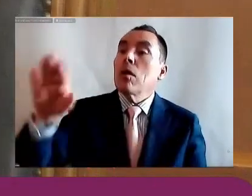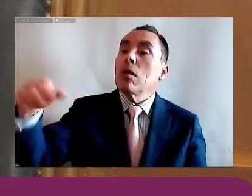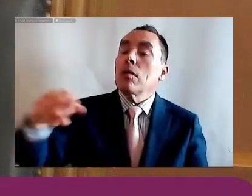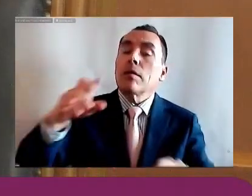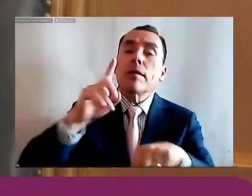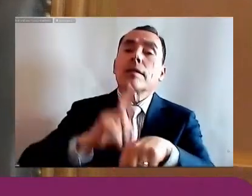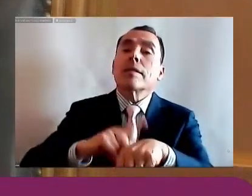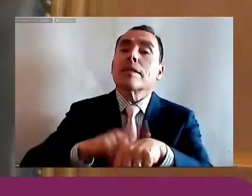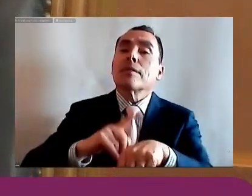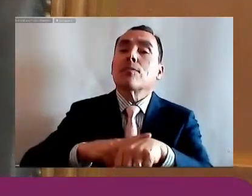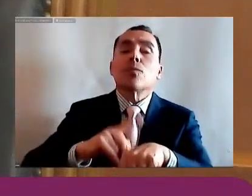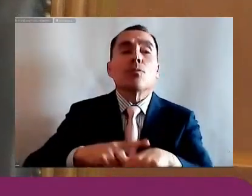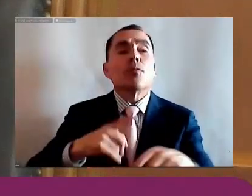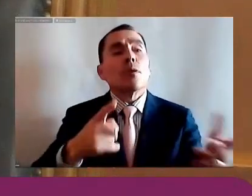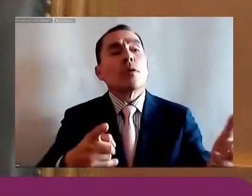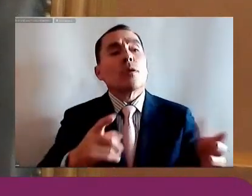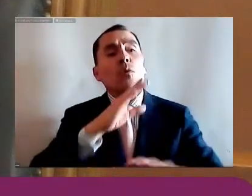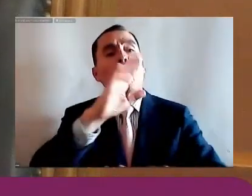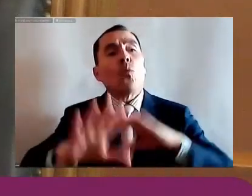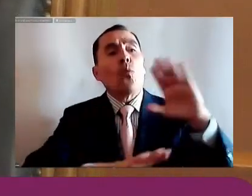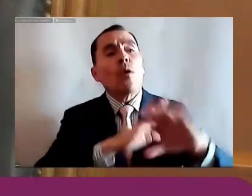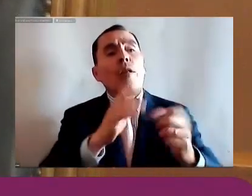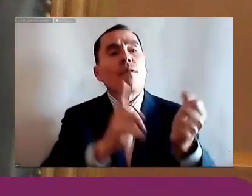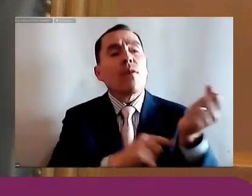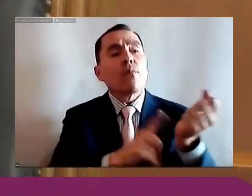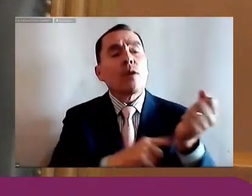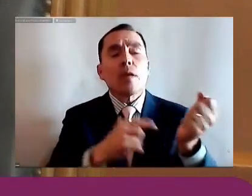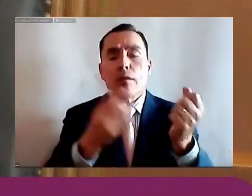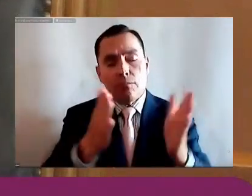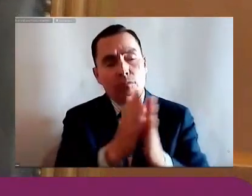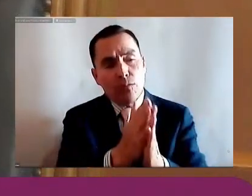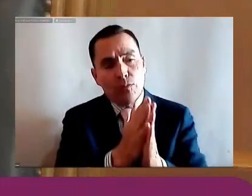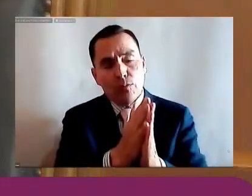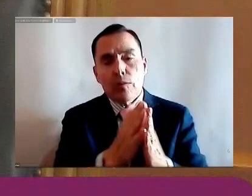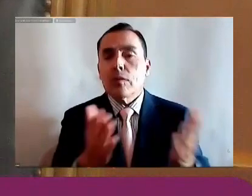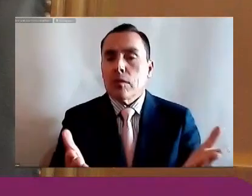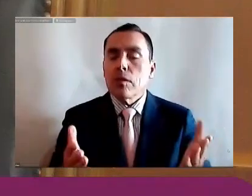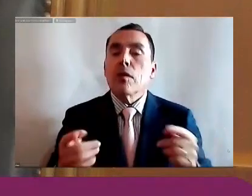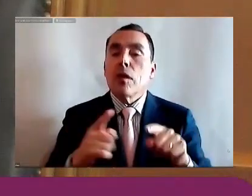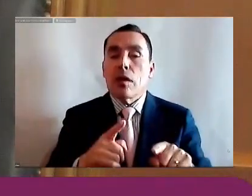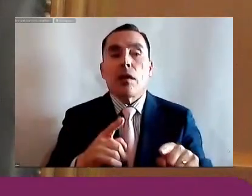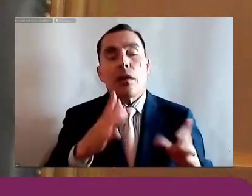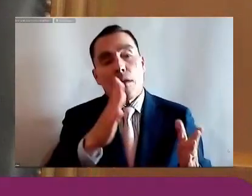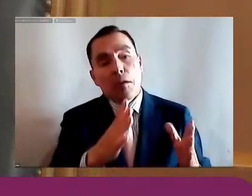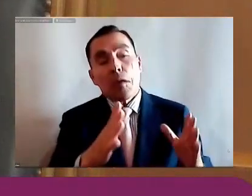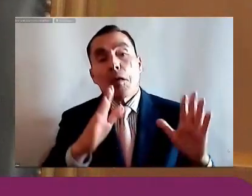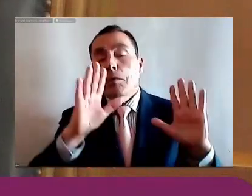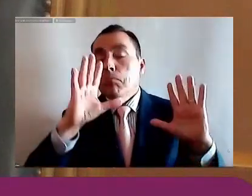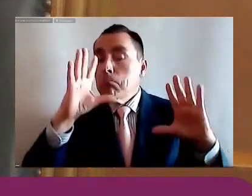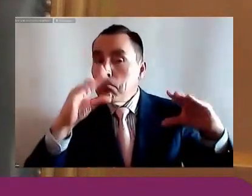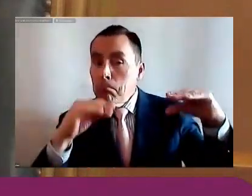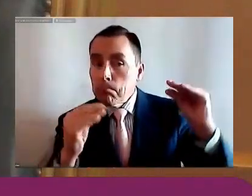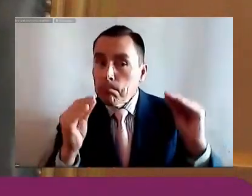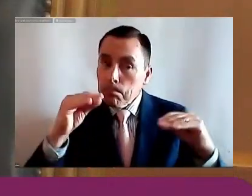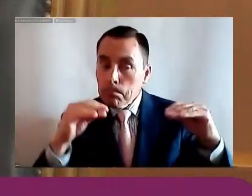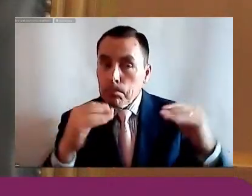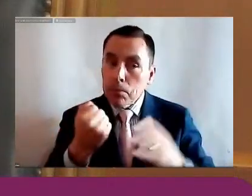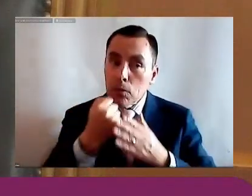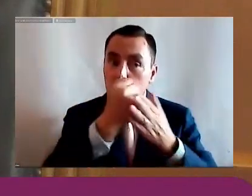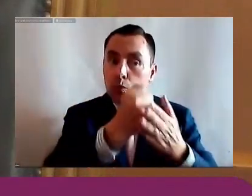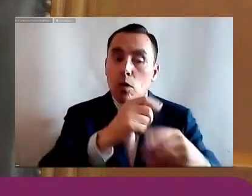poder atender a nuestras familias, y que esto sea un poquito más flexible de lo que nos permiten las jornadas